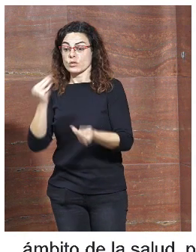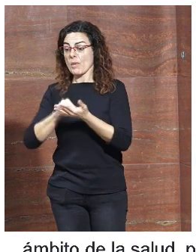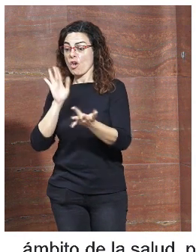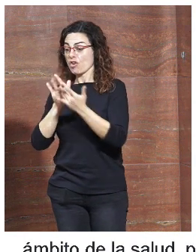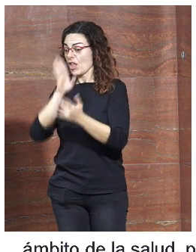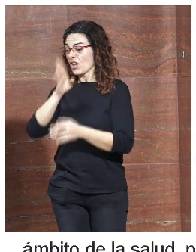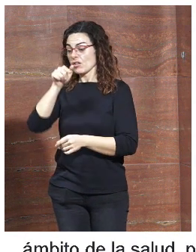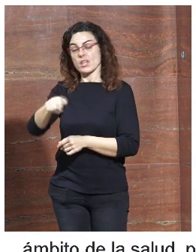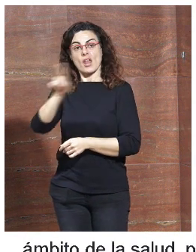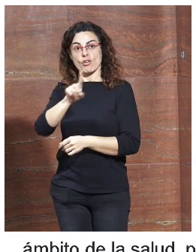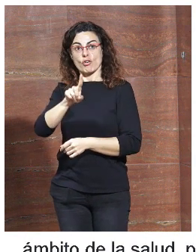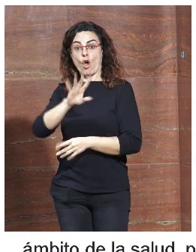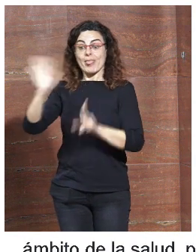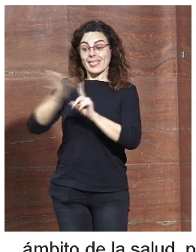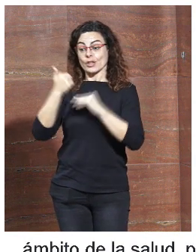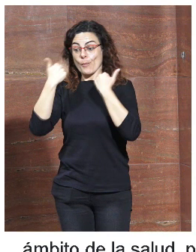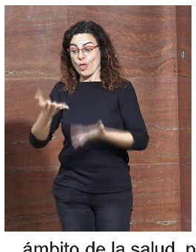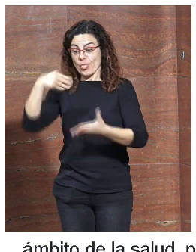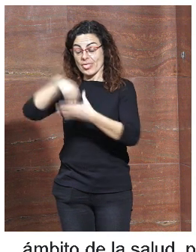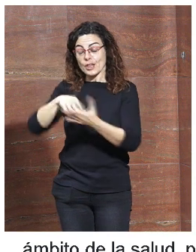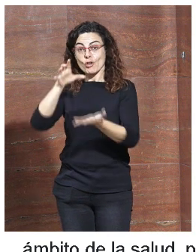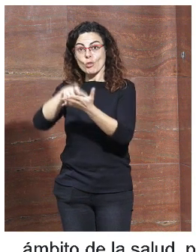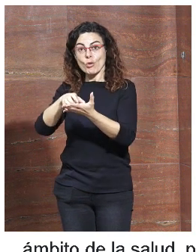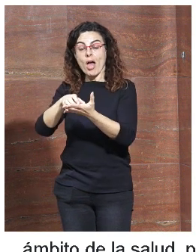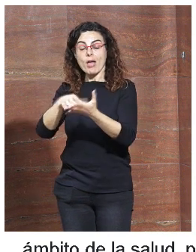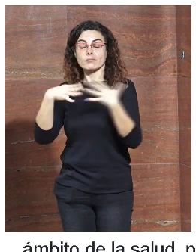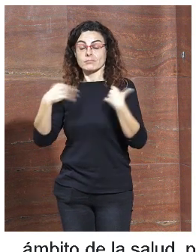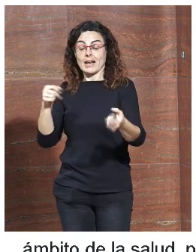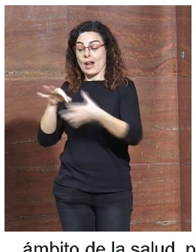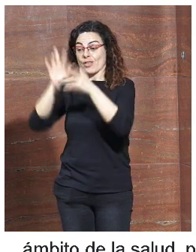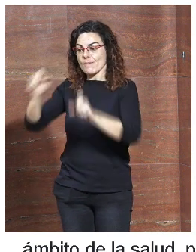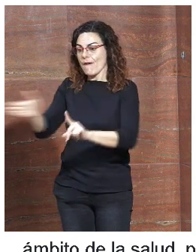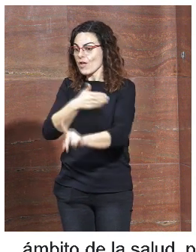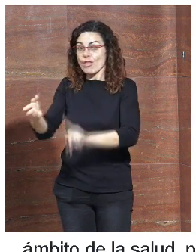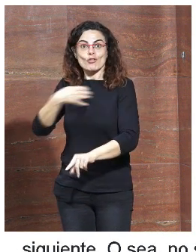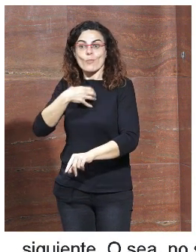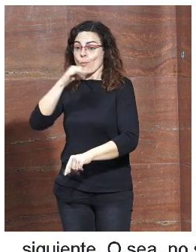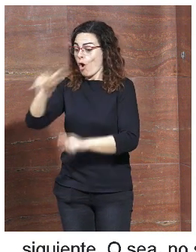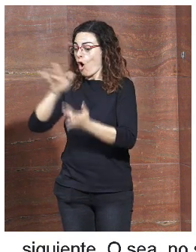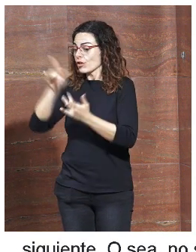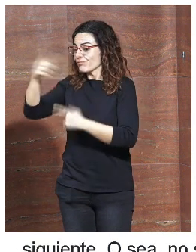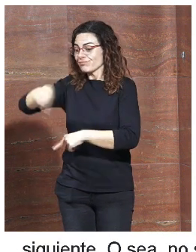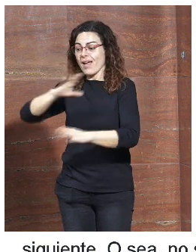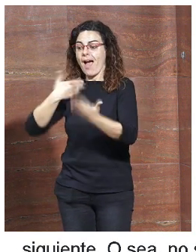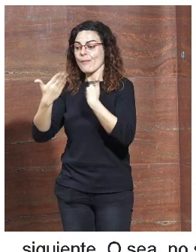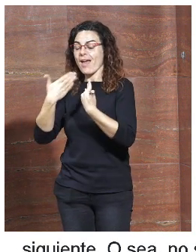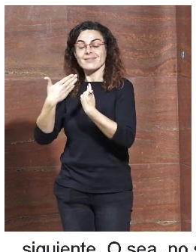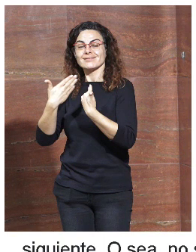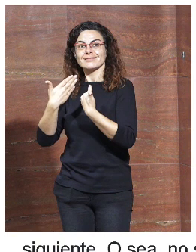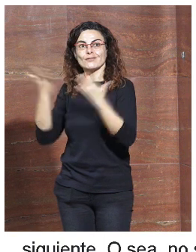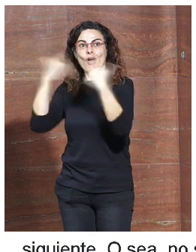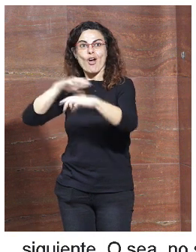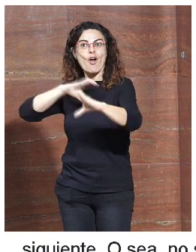veces la detección precoz que podríamos hacer en los centros sanitarios de la violencia tampoco la estamos haciendo porque no hablan con ellas, porque no hay